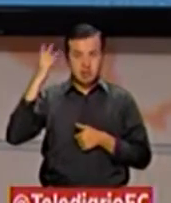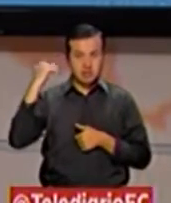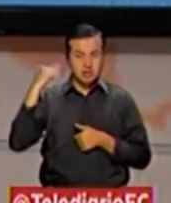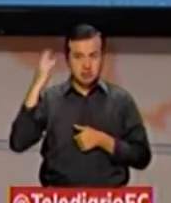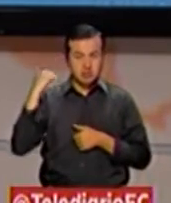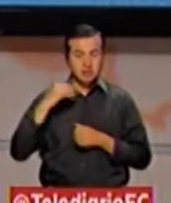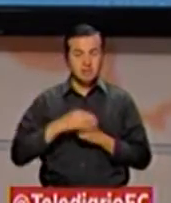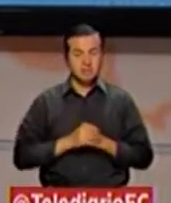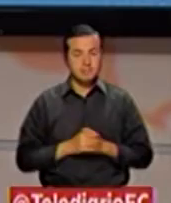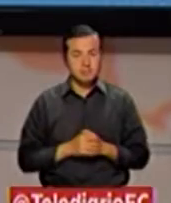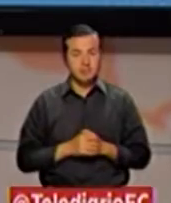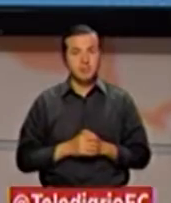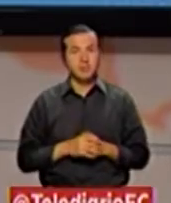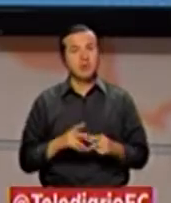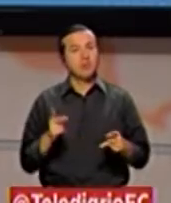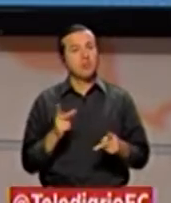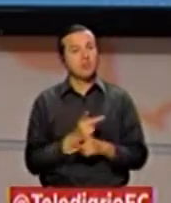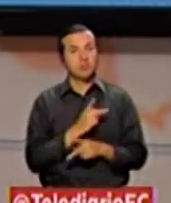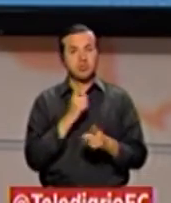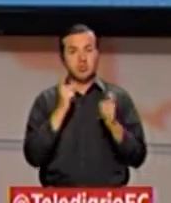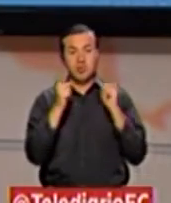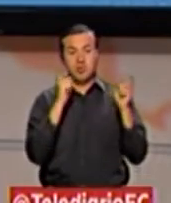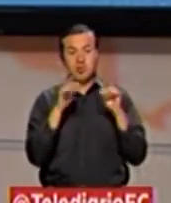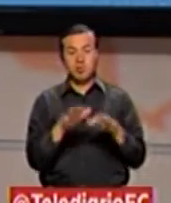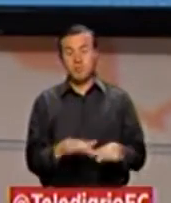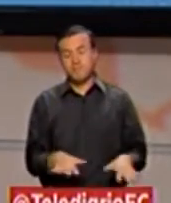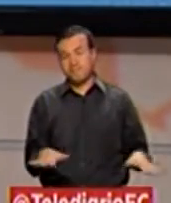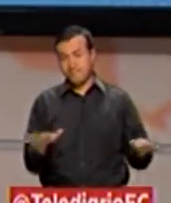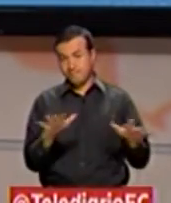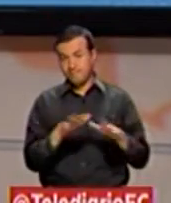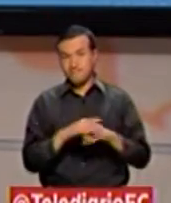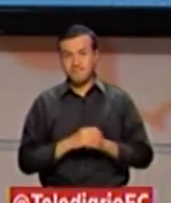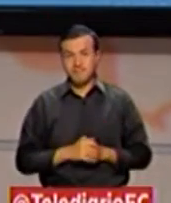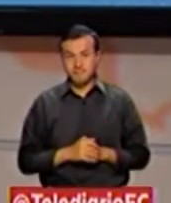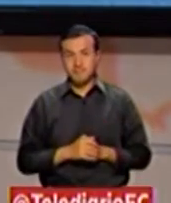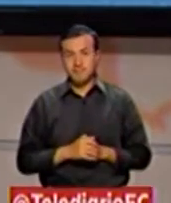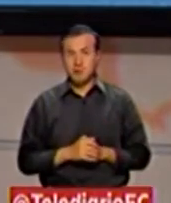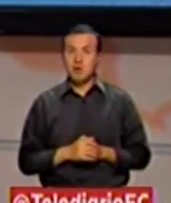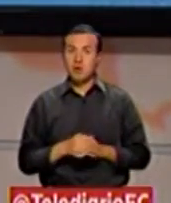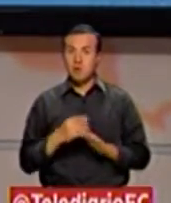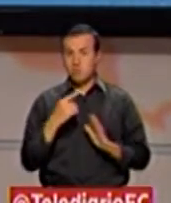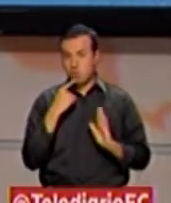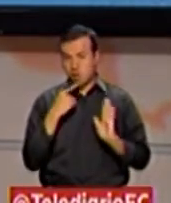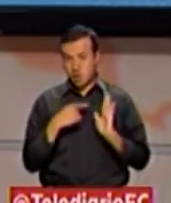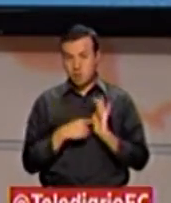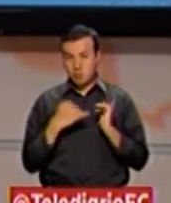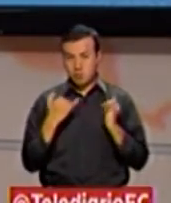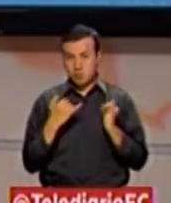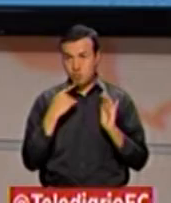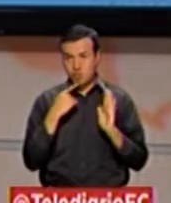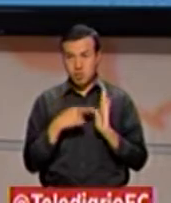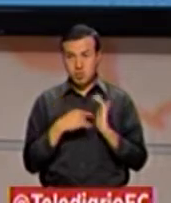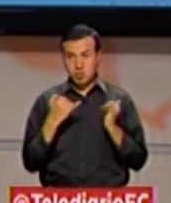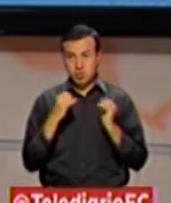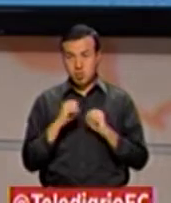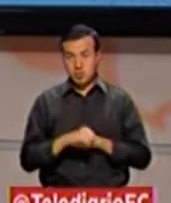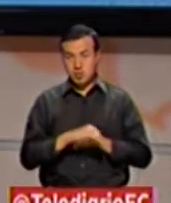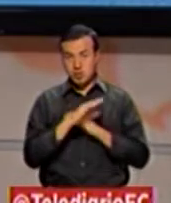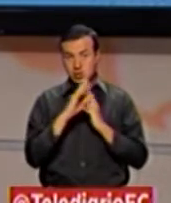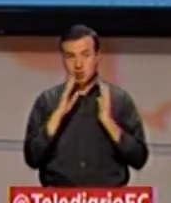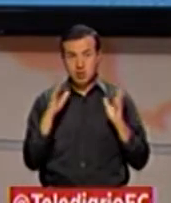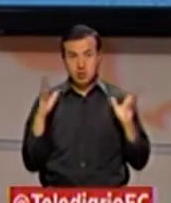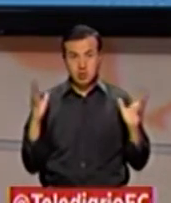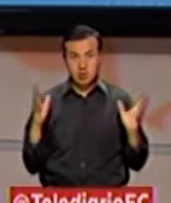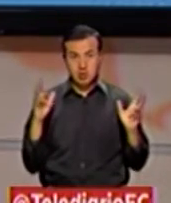historia han venido operando. Y en el caso que nos convoca esta mañana, no es